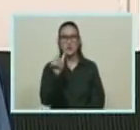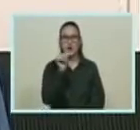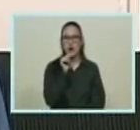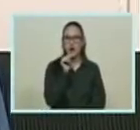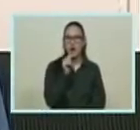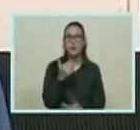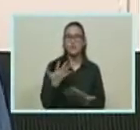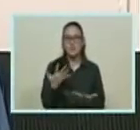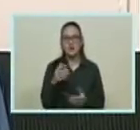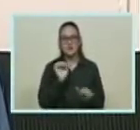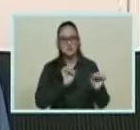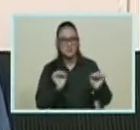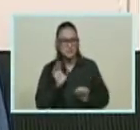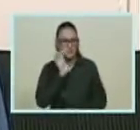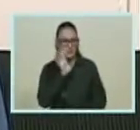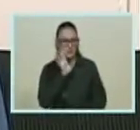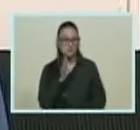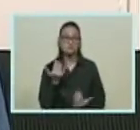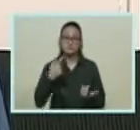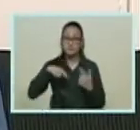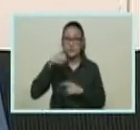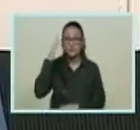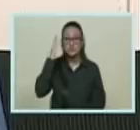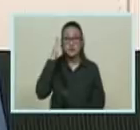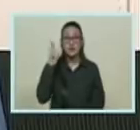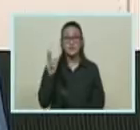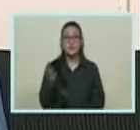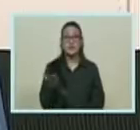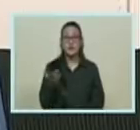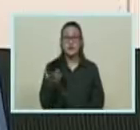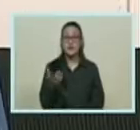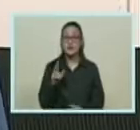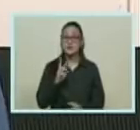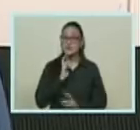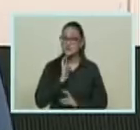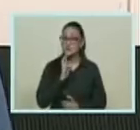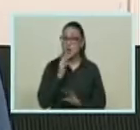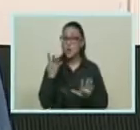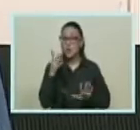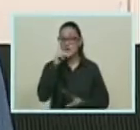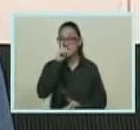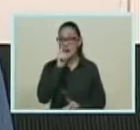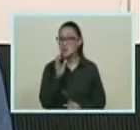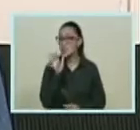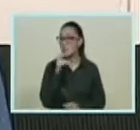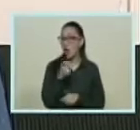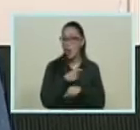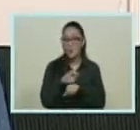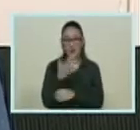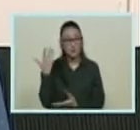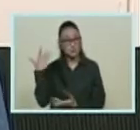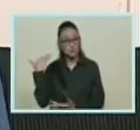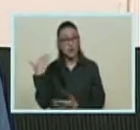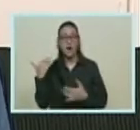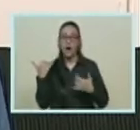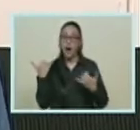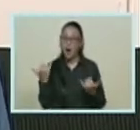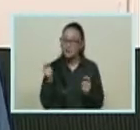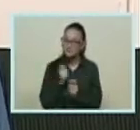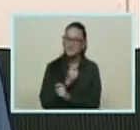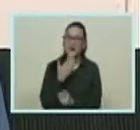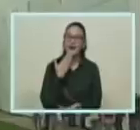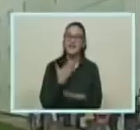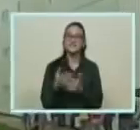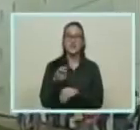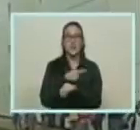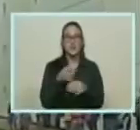en torno al asfaltado. Sabemos que muchos de estos nudos críticos son producto, pues, de 9 años de desgobierno, y que hoy, gracias a nuestro gobernador